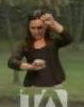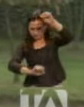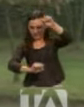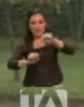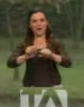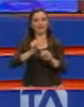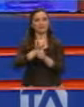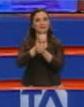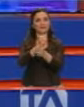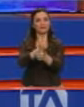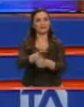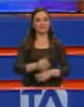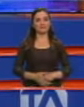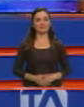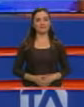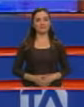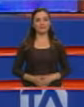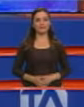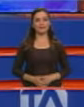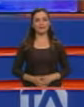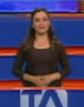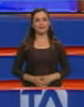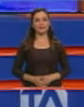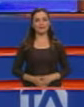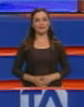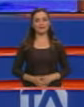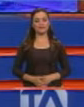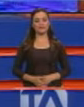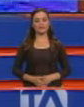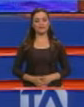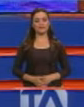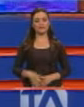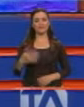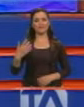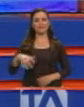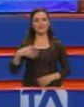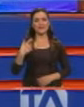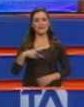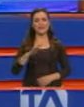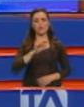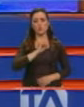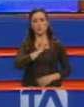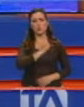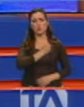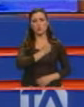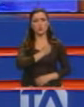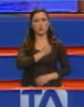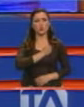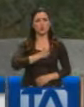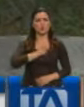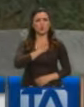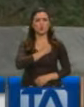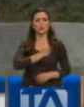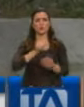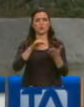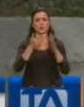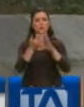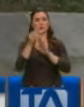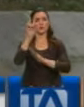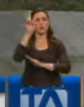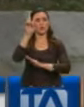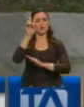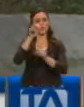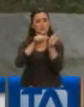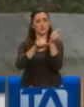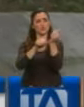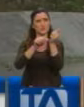capital. Y en otros titulares, consternación por la muerte de dos hermanos de tan solo 10 y 3 años, luego de caer